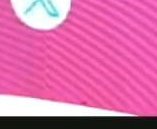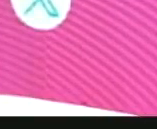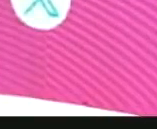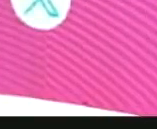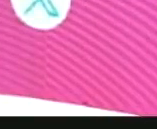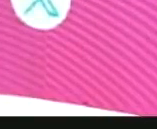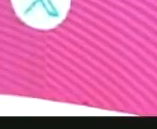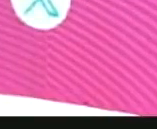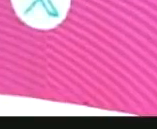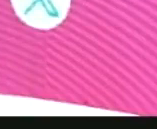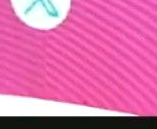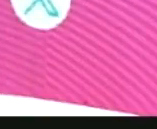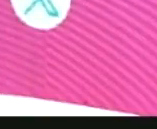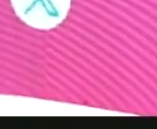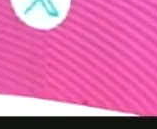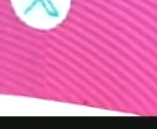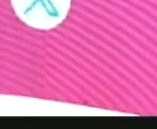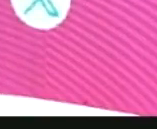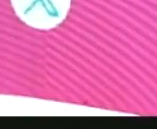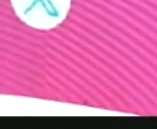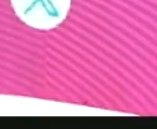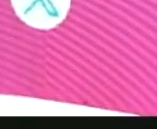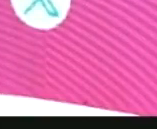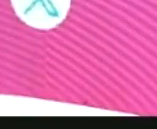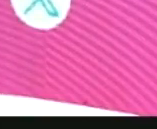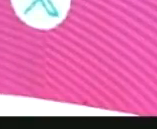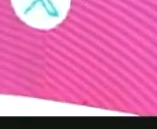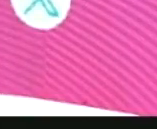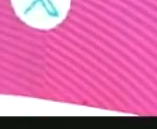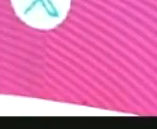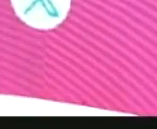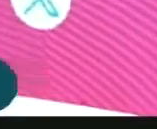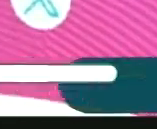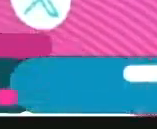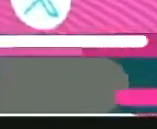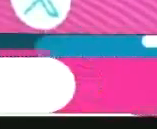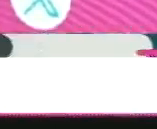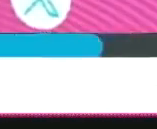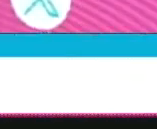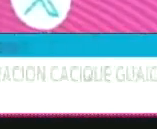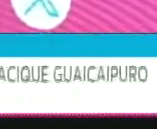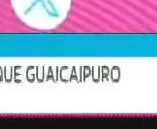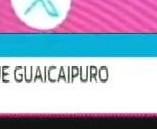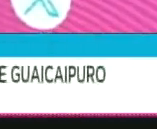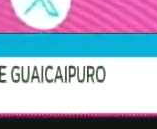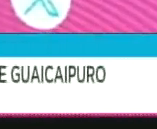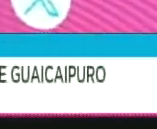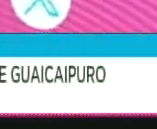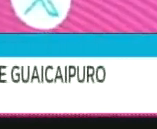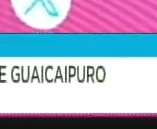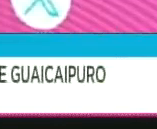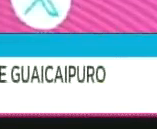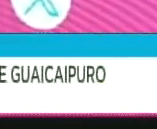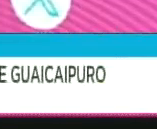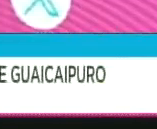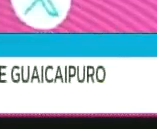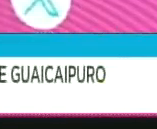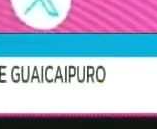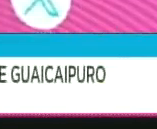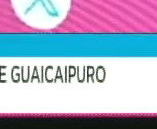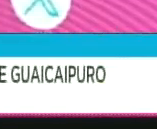Cívico militar policial gran cacique guaique puro Ahí va guaica y puro adelante viéndolo